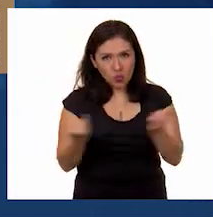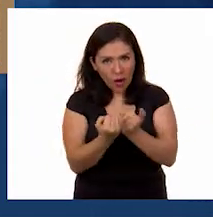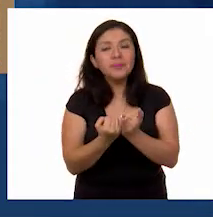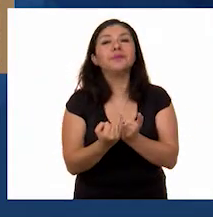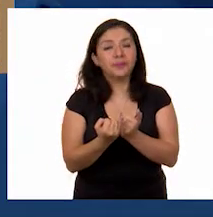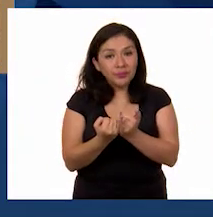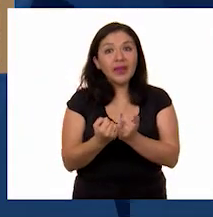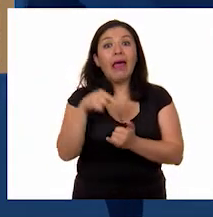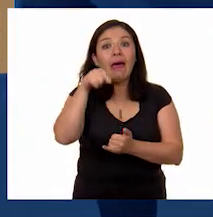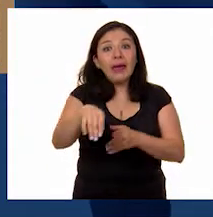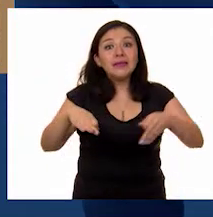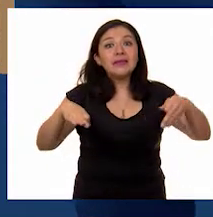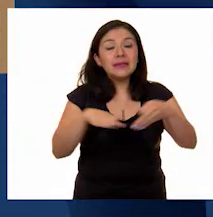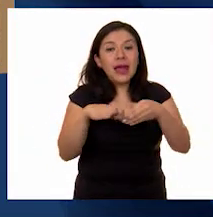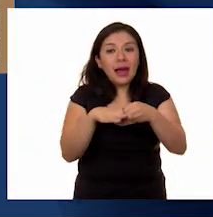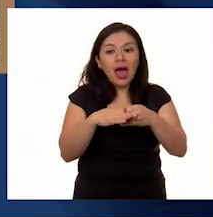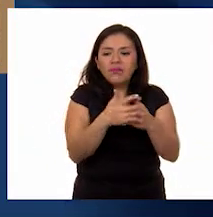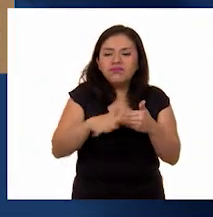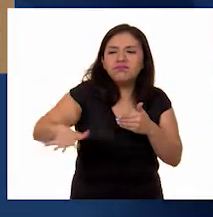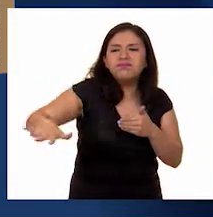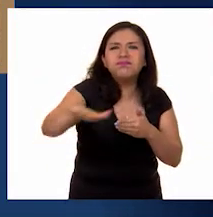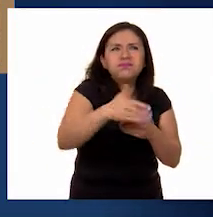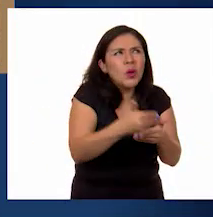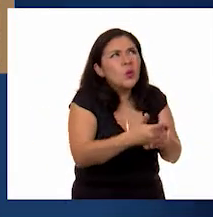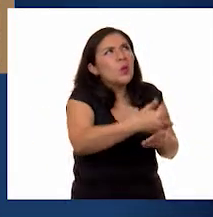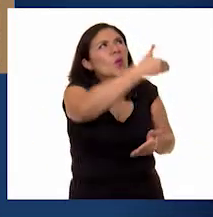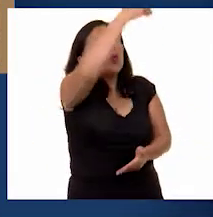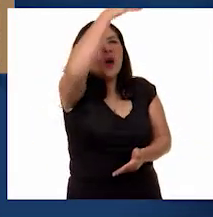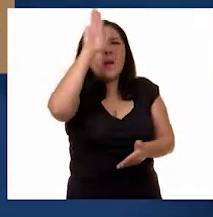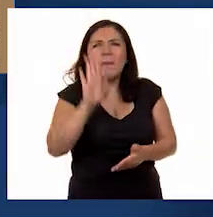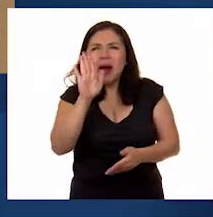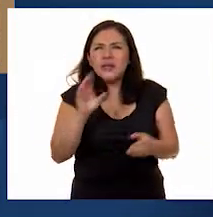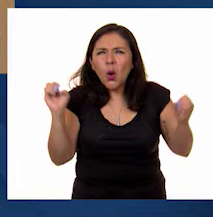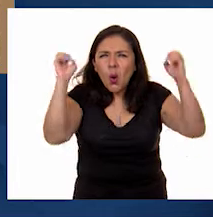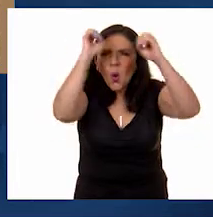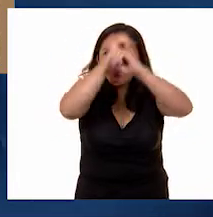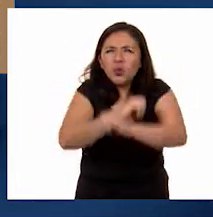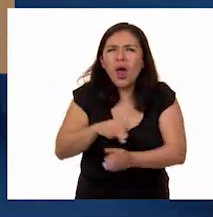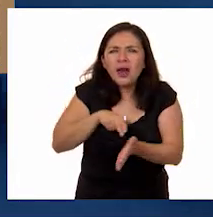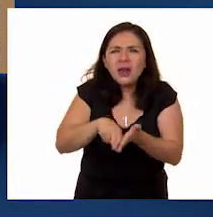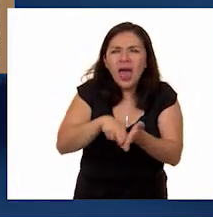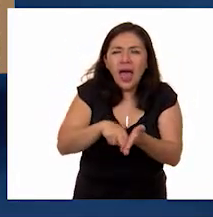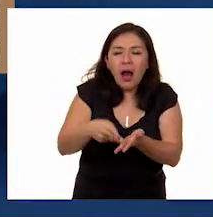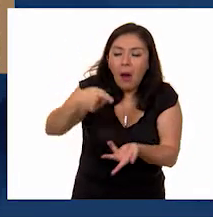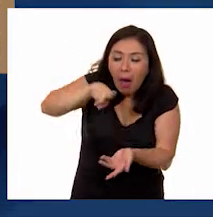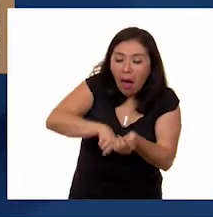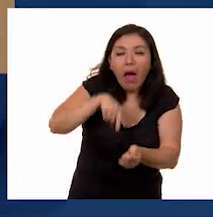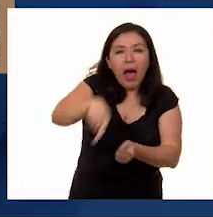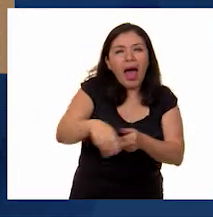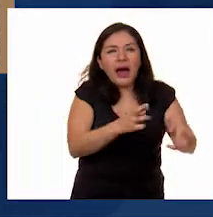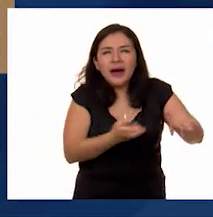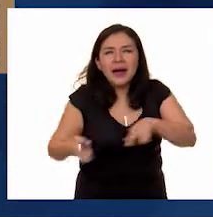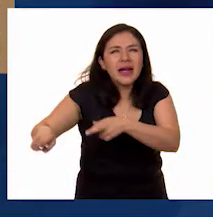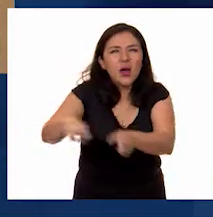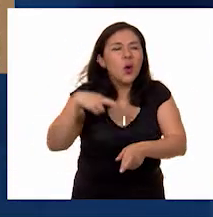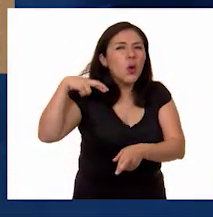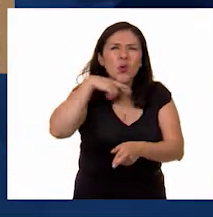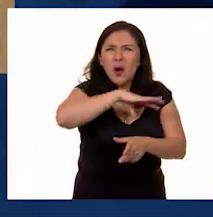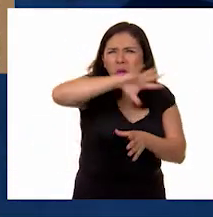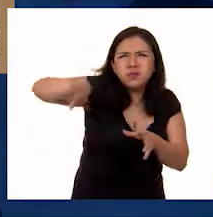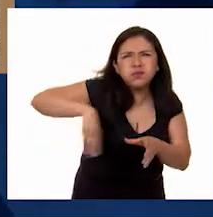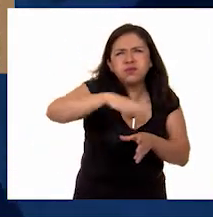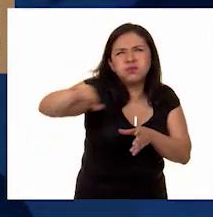Adelante, a los costados, atrás, la eterna muralla lúgubre en cuyo fondo el río arremolinado se precipita